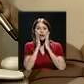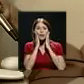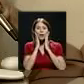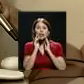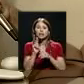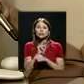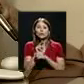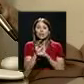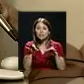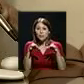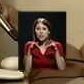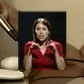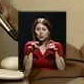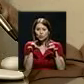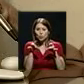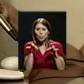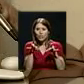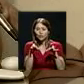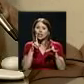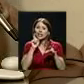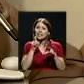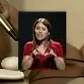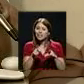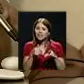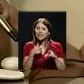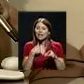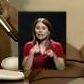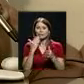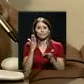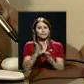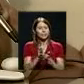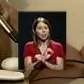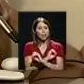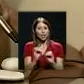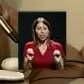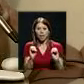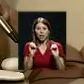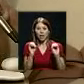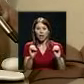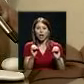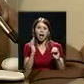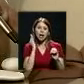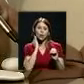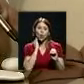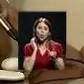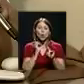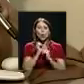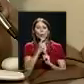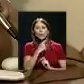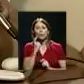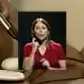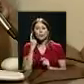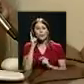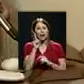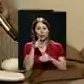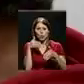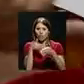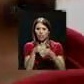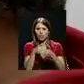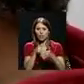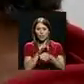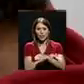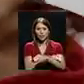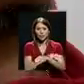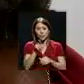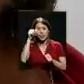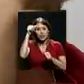los pañitos húmedos que tienen que estar libre de alcohol o de sustancias que tengan perfume para no lastimar la piel